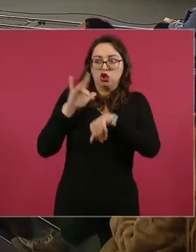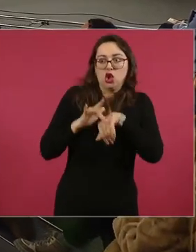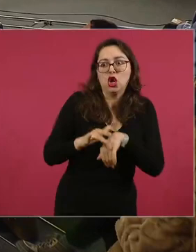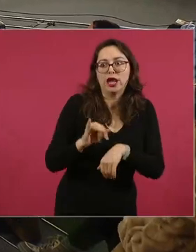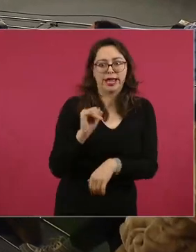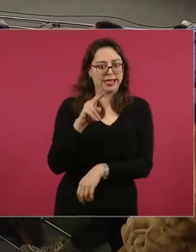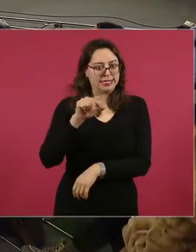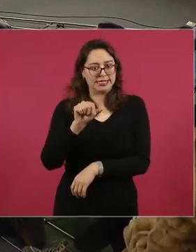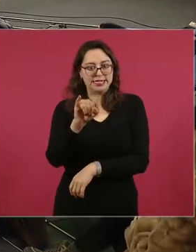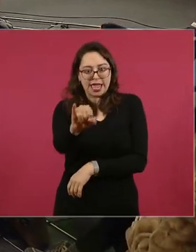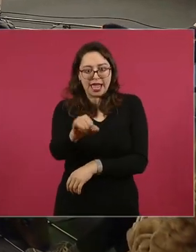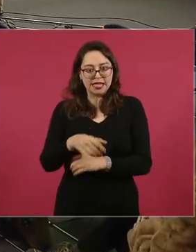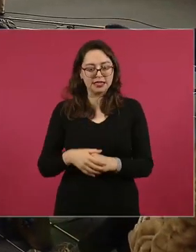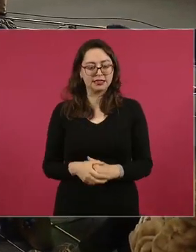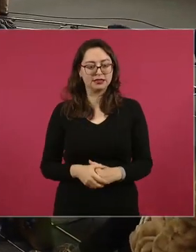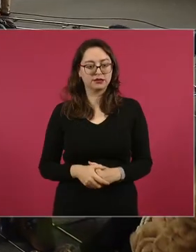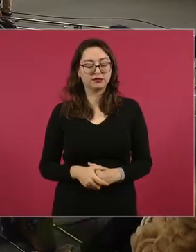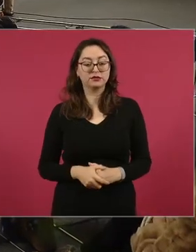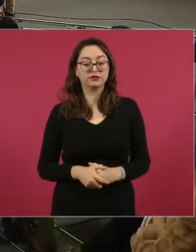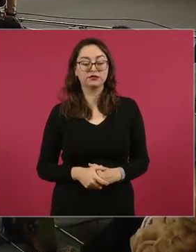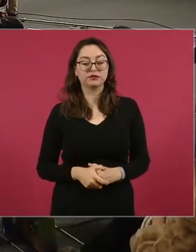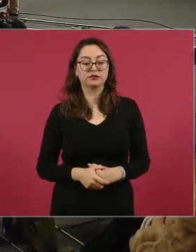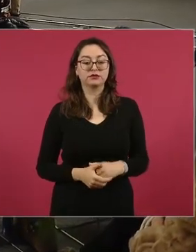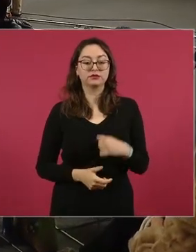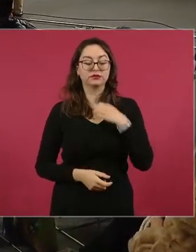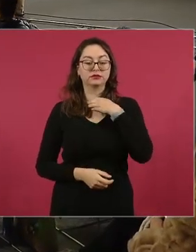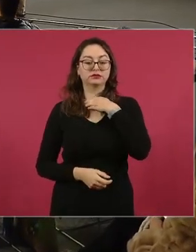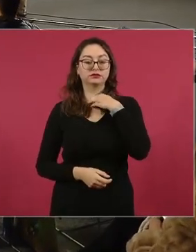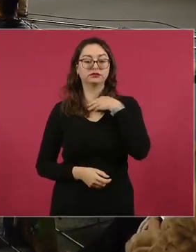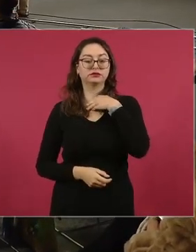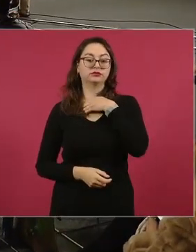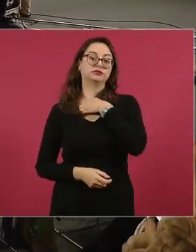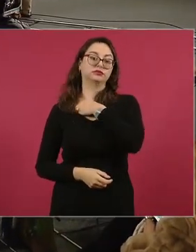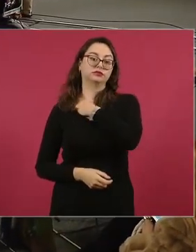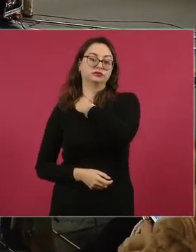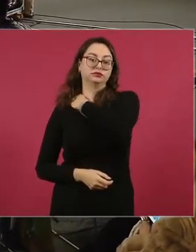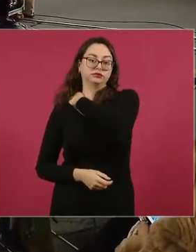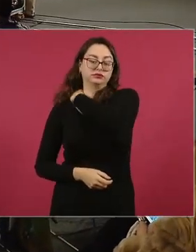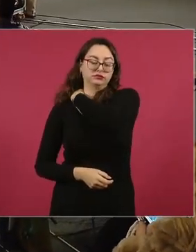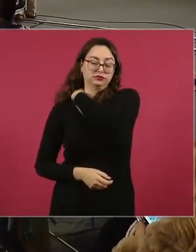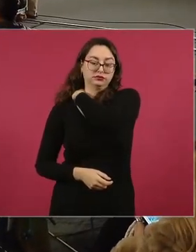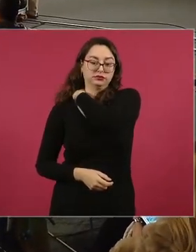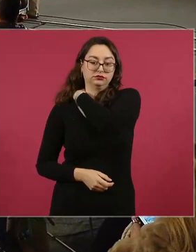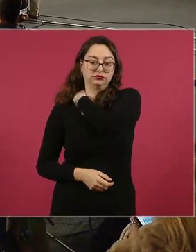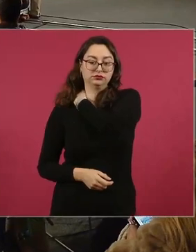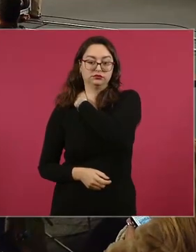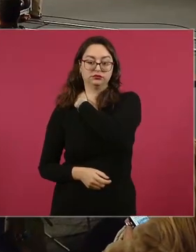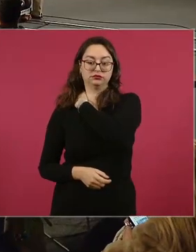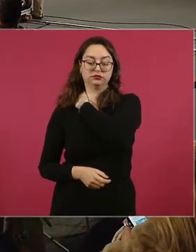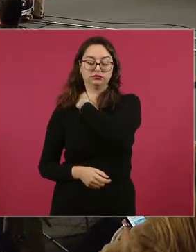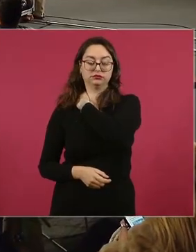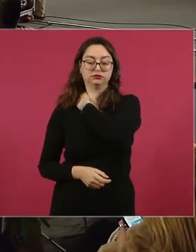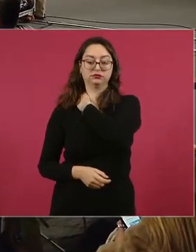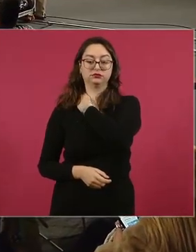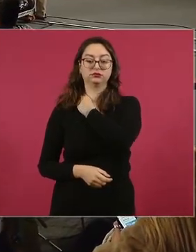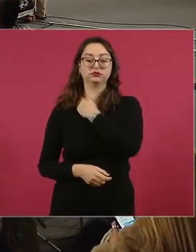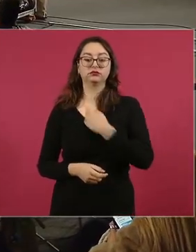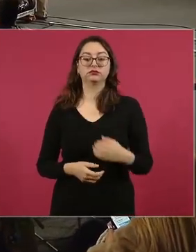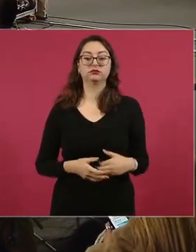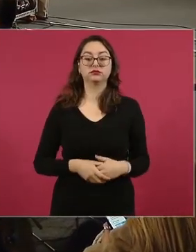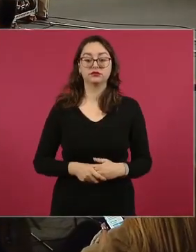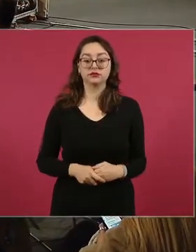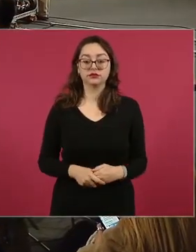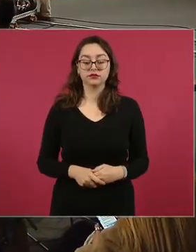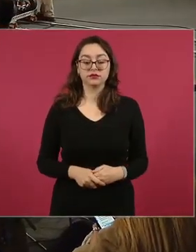De que limpiar y todo, porque por los temas de la... Sí, sobre esto sí, pero